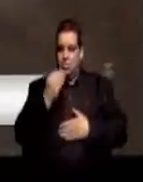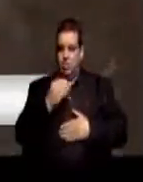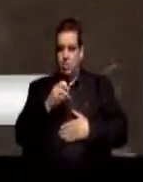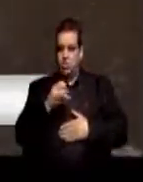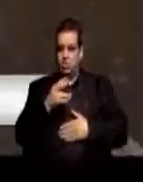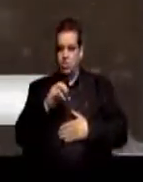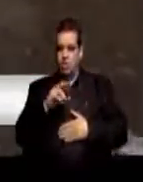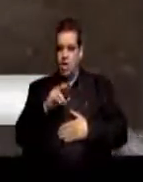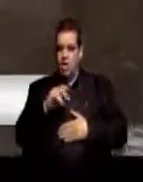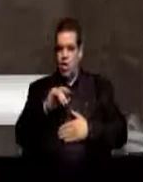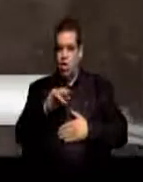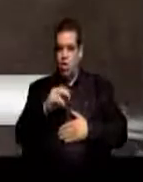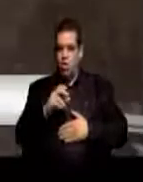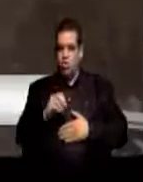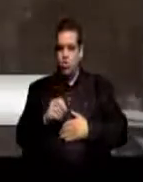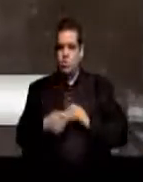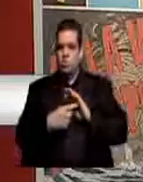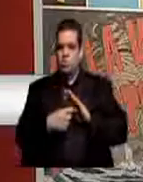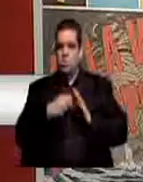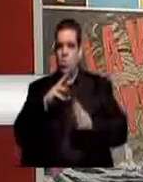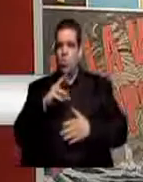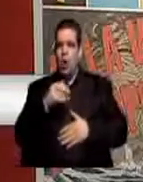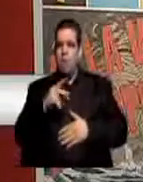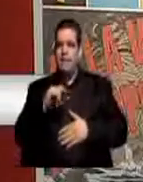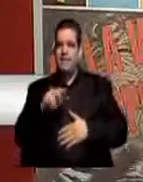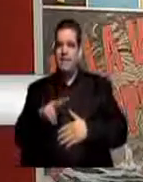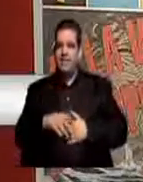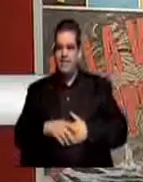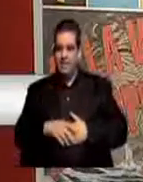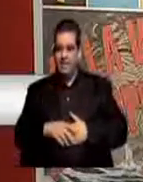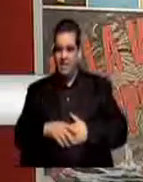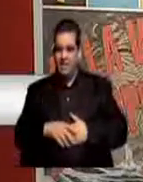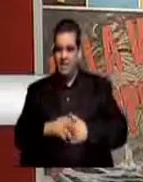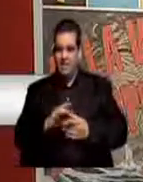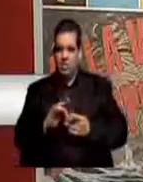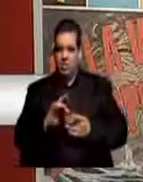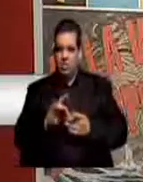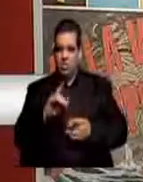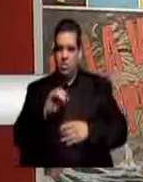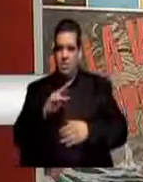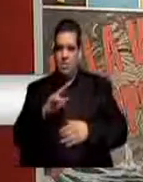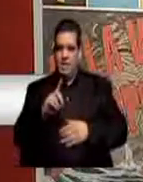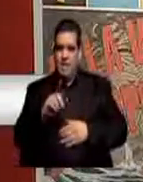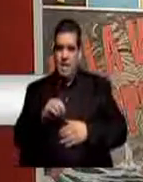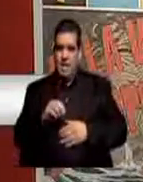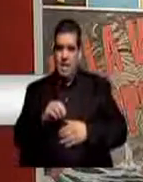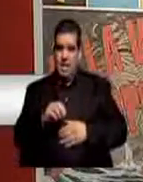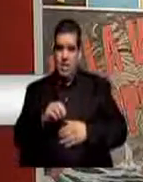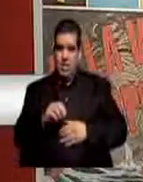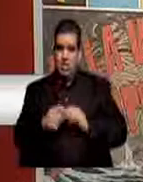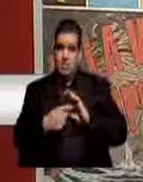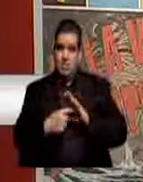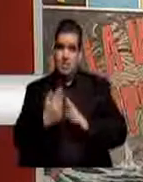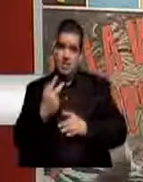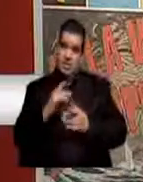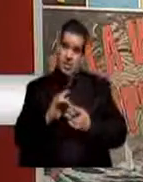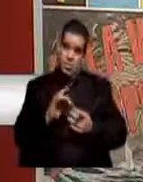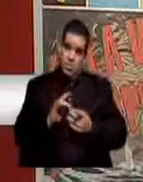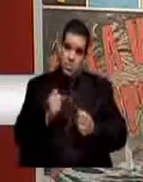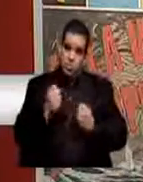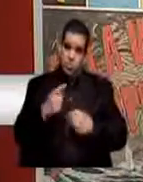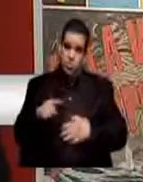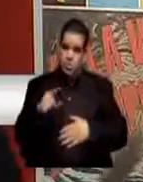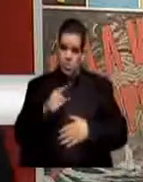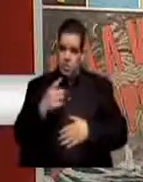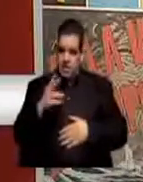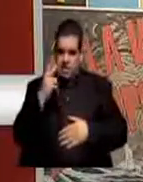Sunshine Logroño y transmitida por Guapa TV. Dirigí la película Cuentos de Abelardo, que presenta tres cuentos que muchos de ustedes ya la